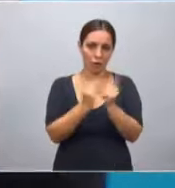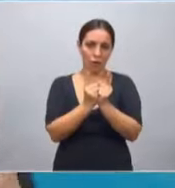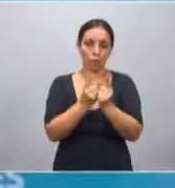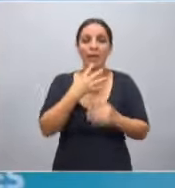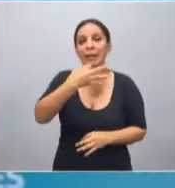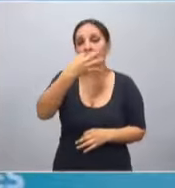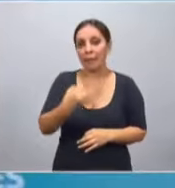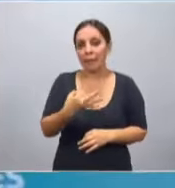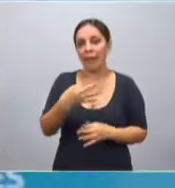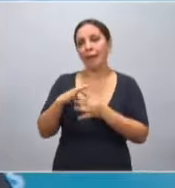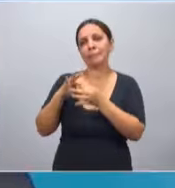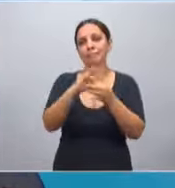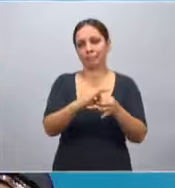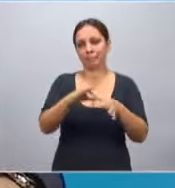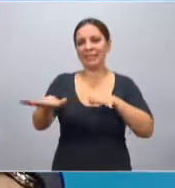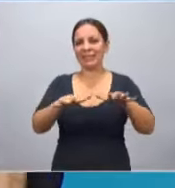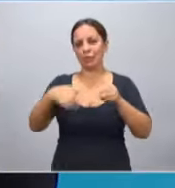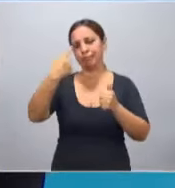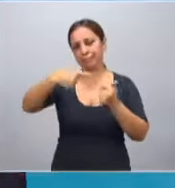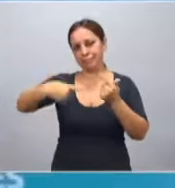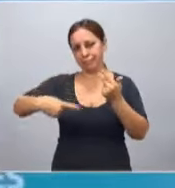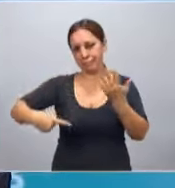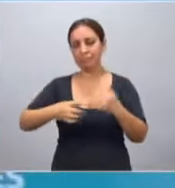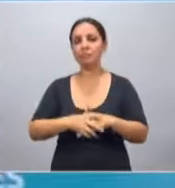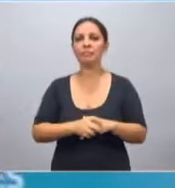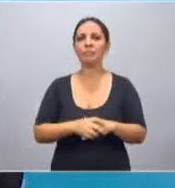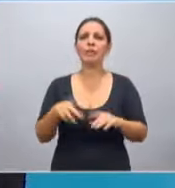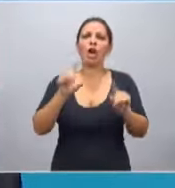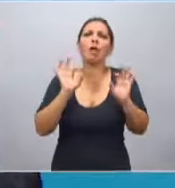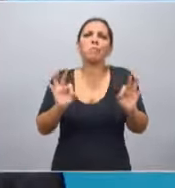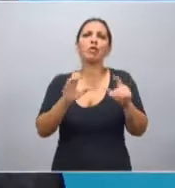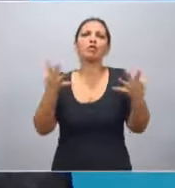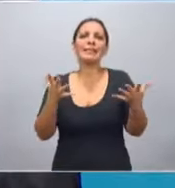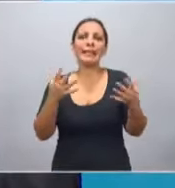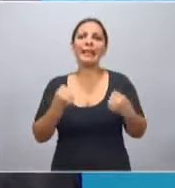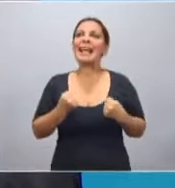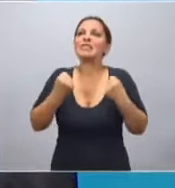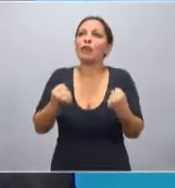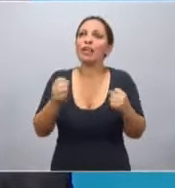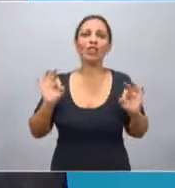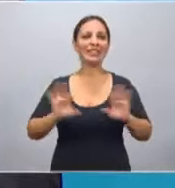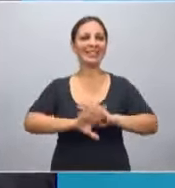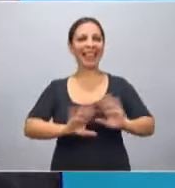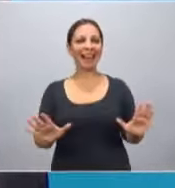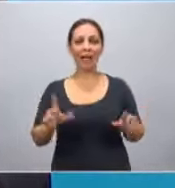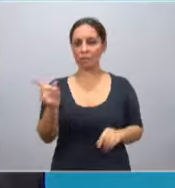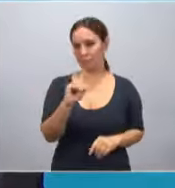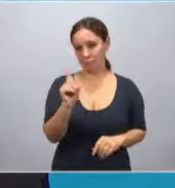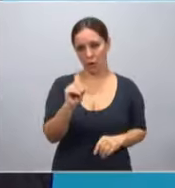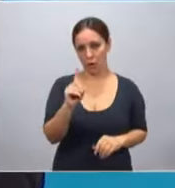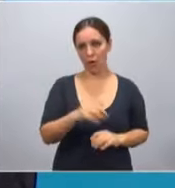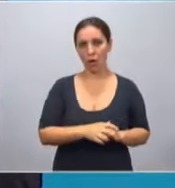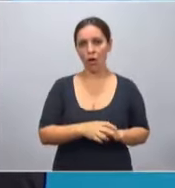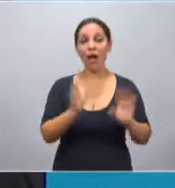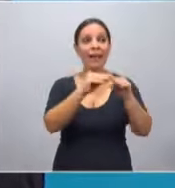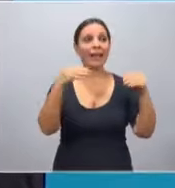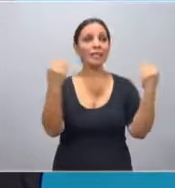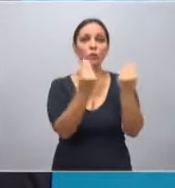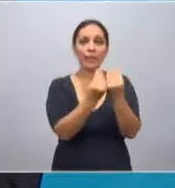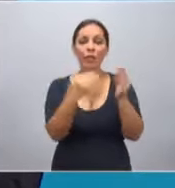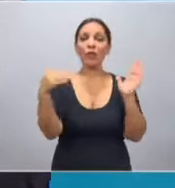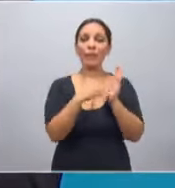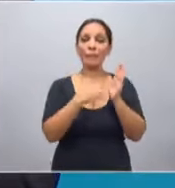muchas situaciones de este tipo primero que no alcanza con el mérito con el esfuerzo que no todo resultado depende solo del